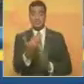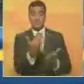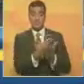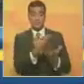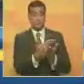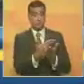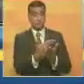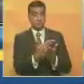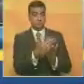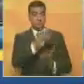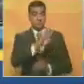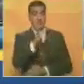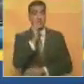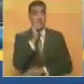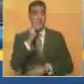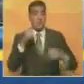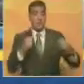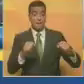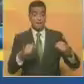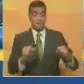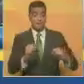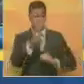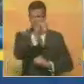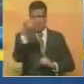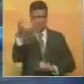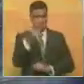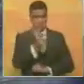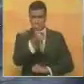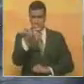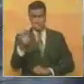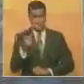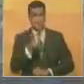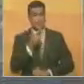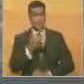testigos, fueron abordados por cuatro sujetos en moto, quienes les dispararon en múltiples oportunidades.